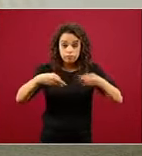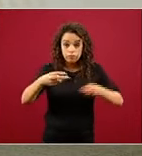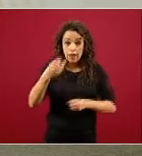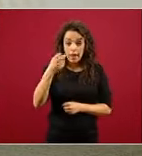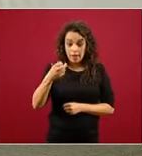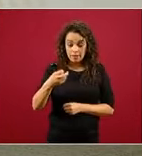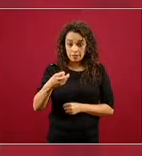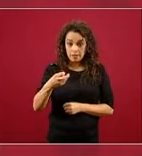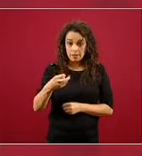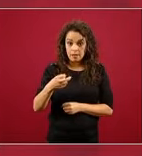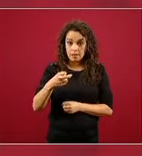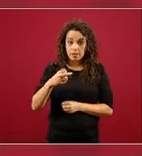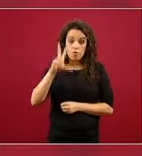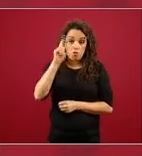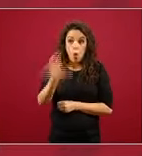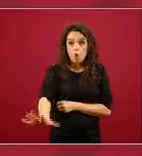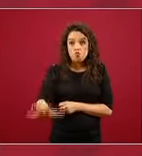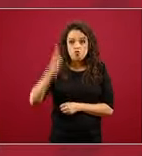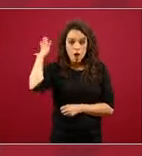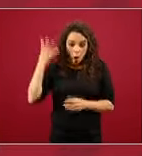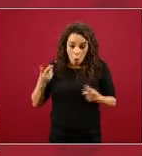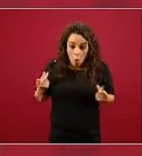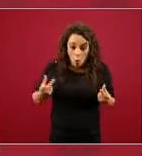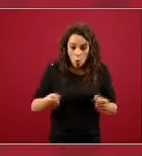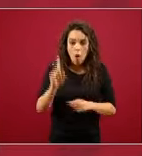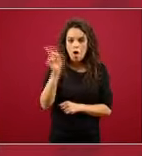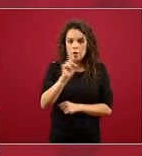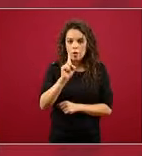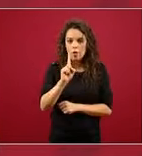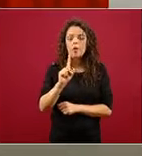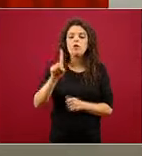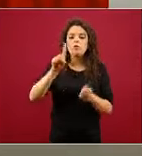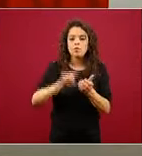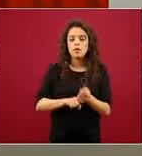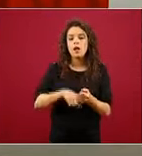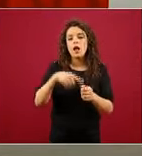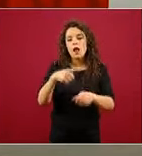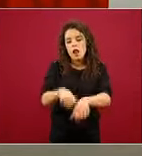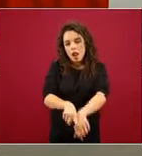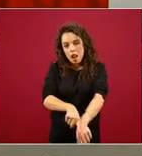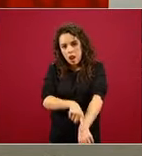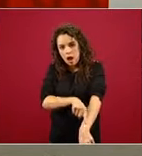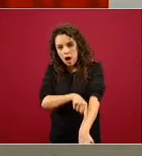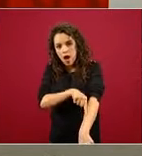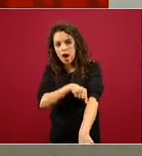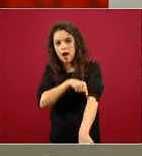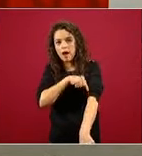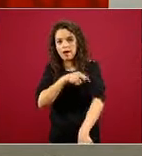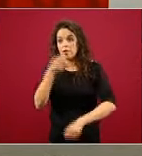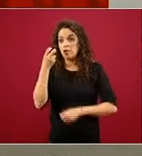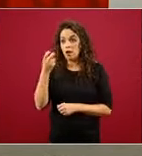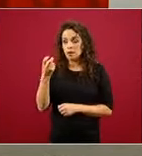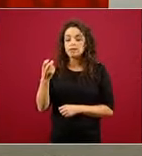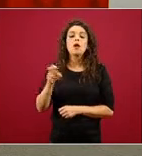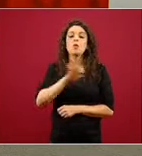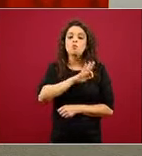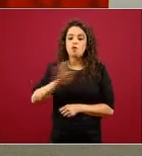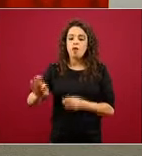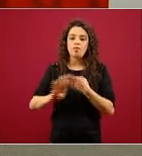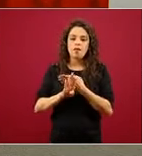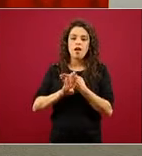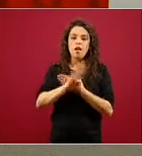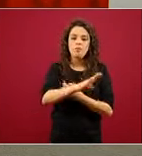esta velocidad, sino más bien tenga una pendiente prolongada y más cercana al horizontal, esto no ocurriera. Sin